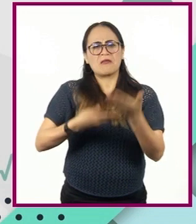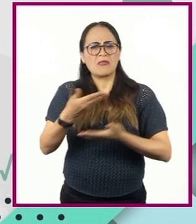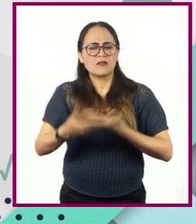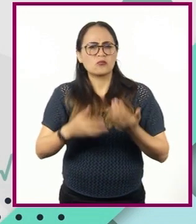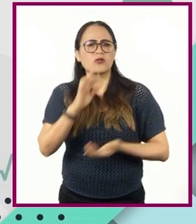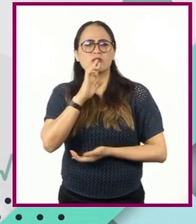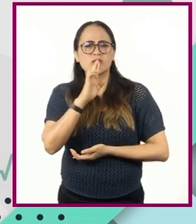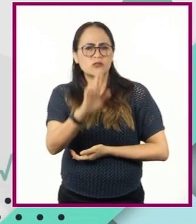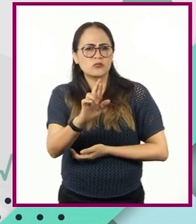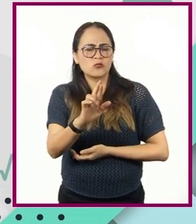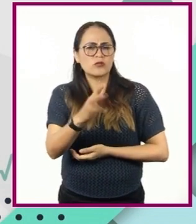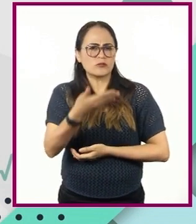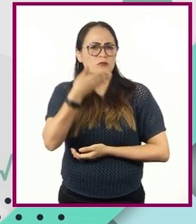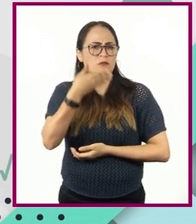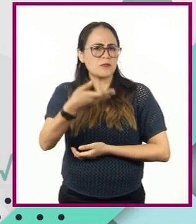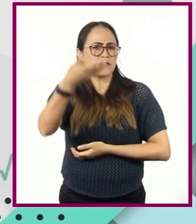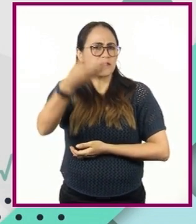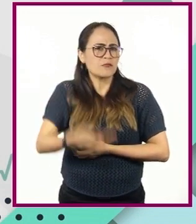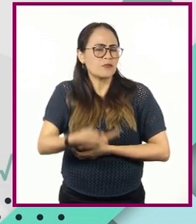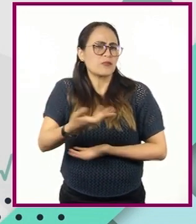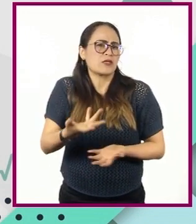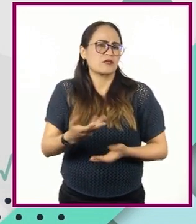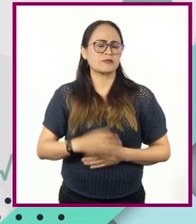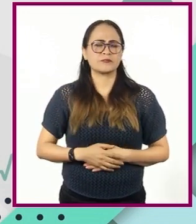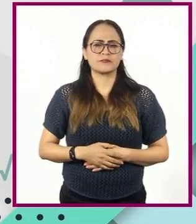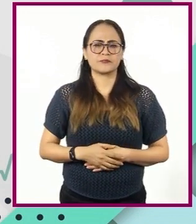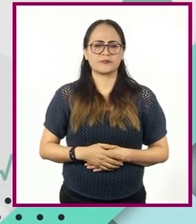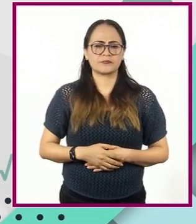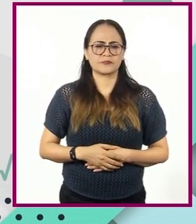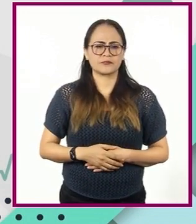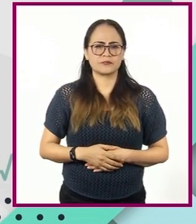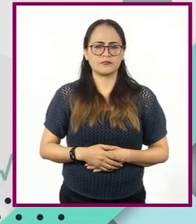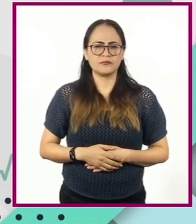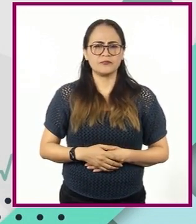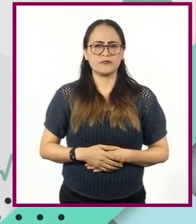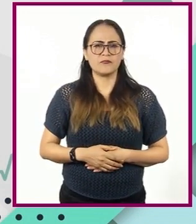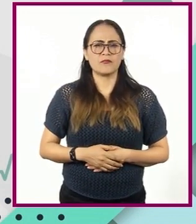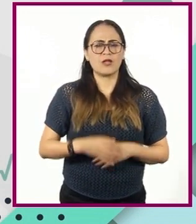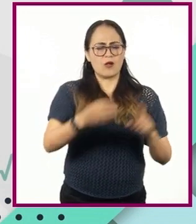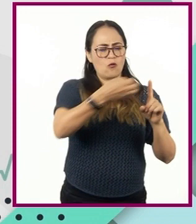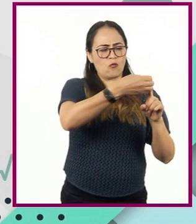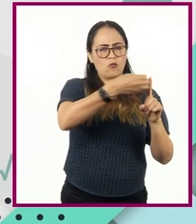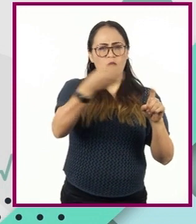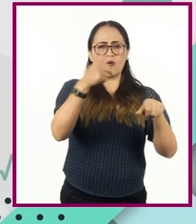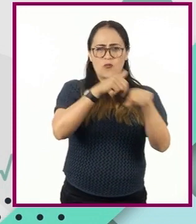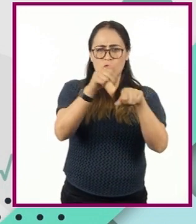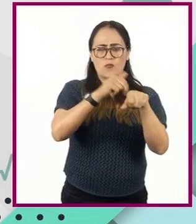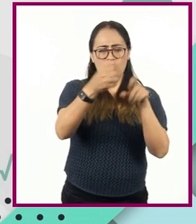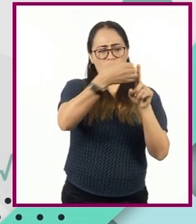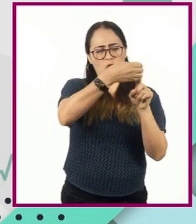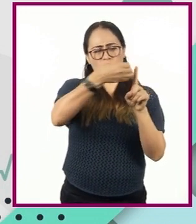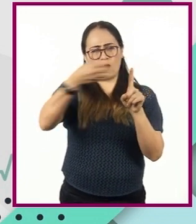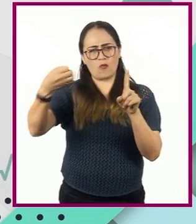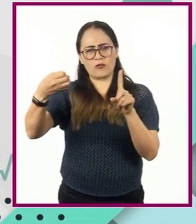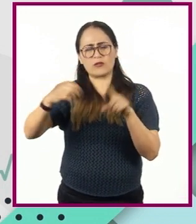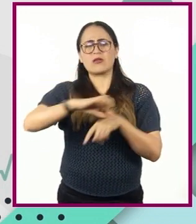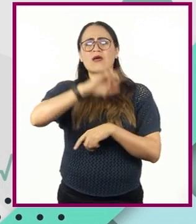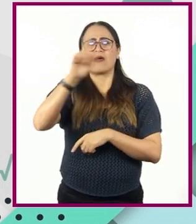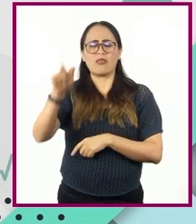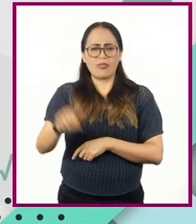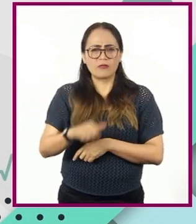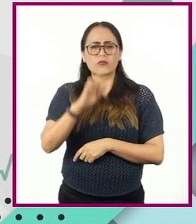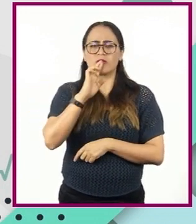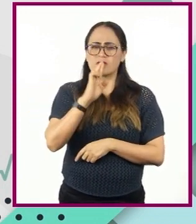operaciones para obtener los resultados correctos? ¿Cómo puede ayudarnos la oración resuelta para obtener correctamente los